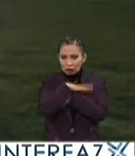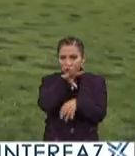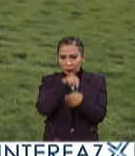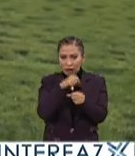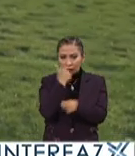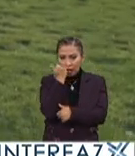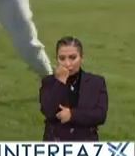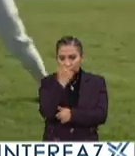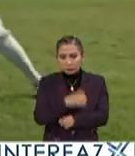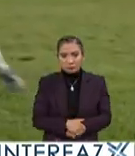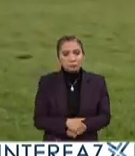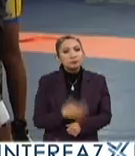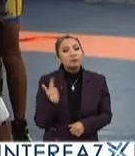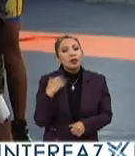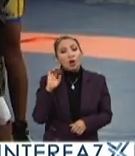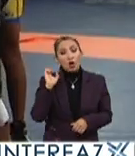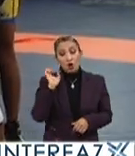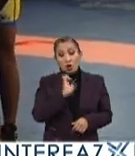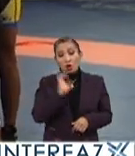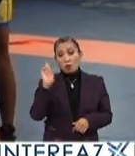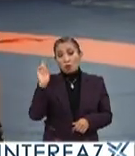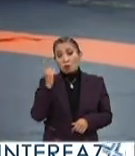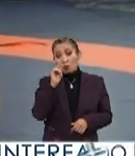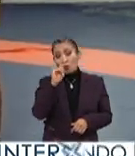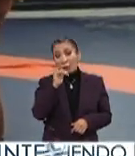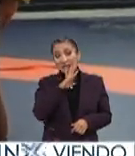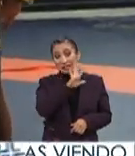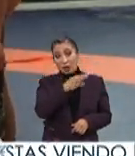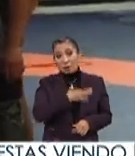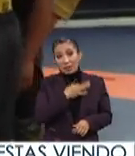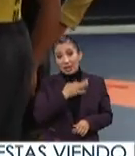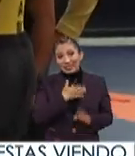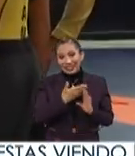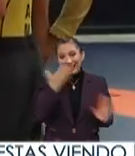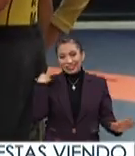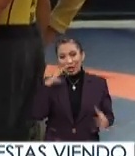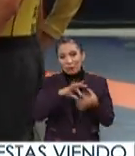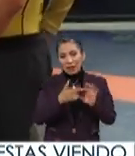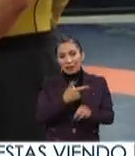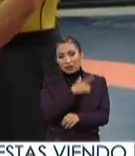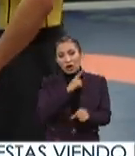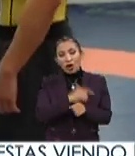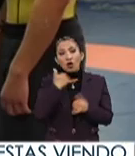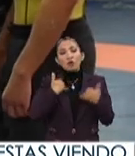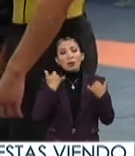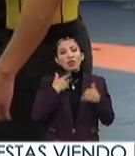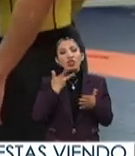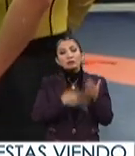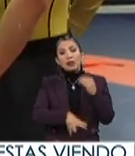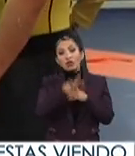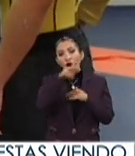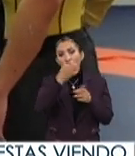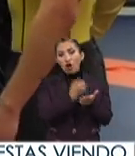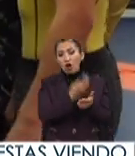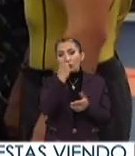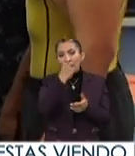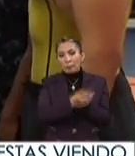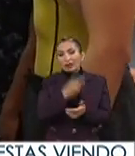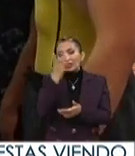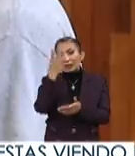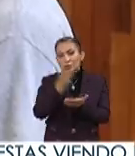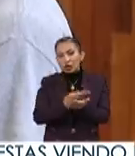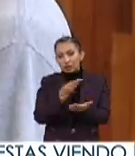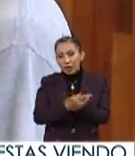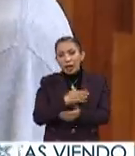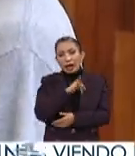integral de los estudiantes. Los Pumas de lucha olímpica ganaron 5 medallas en la pasada Olimpiada Nacional Juvenil 2018, un oro, una plata y 3 de